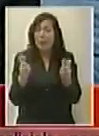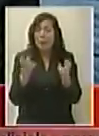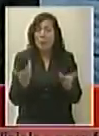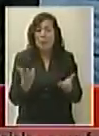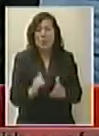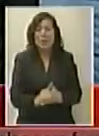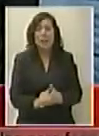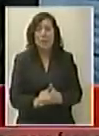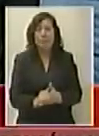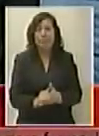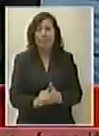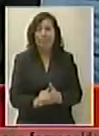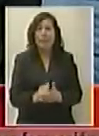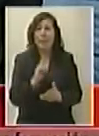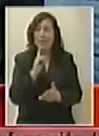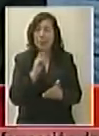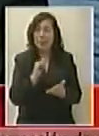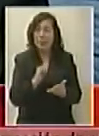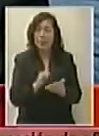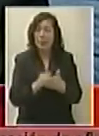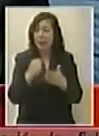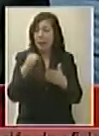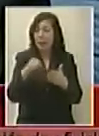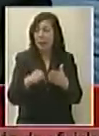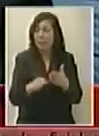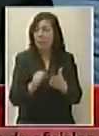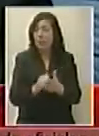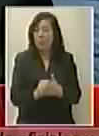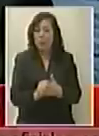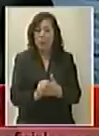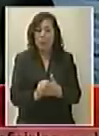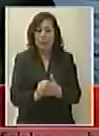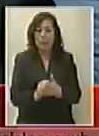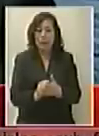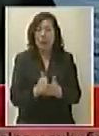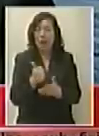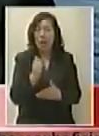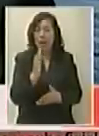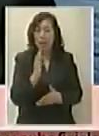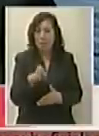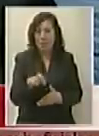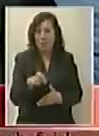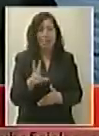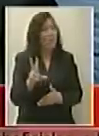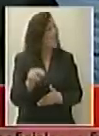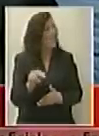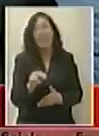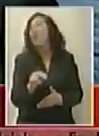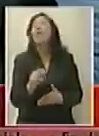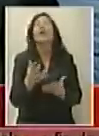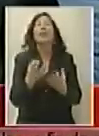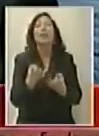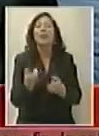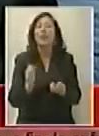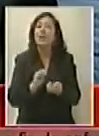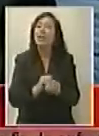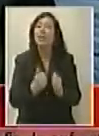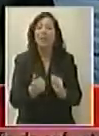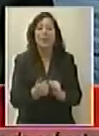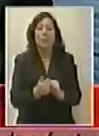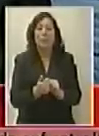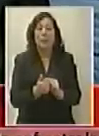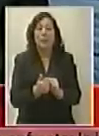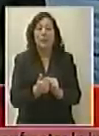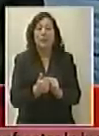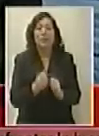entonces Claro pero es que en el fondo en el fondo las afps no han querido el cambio y